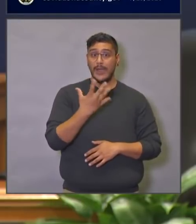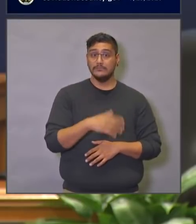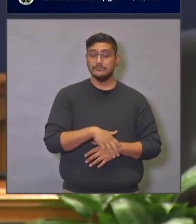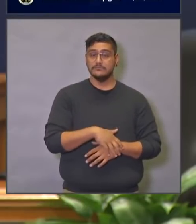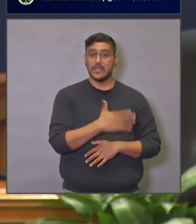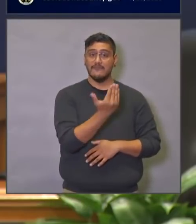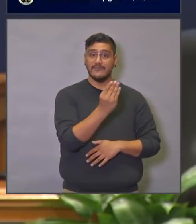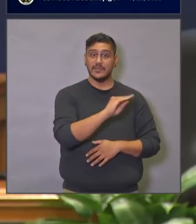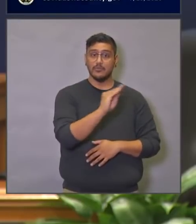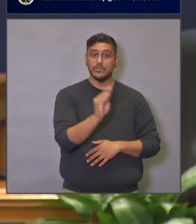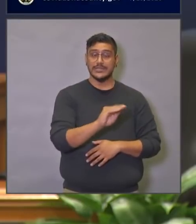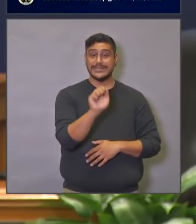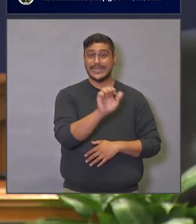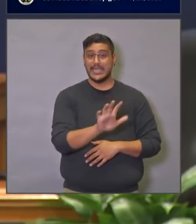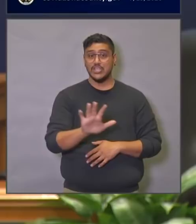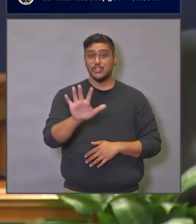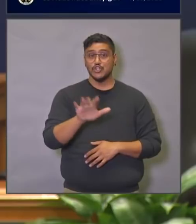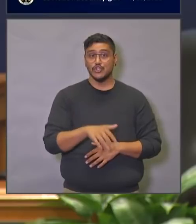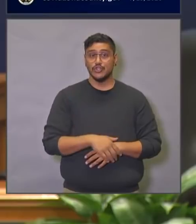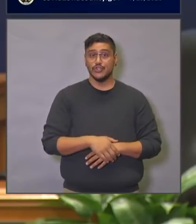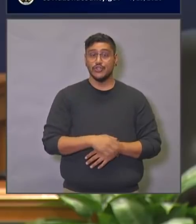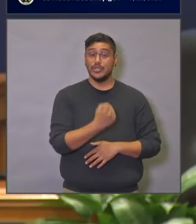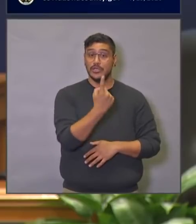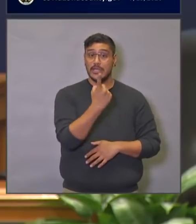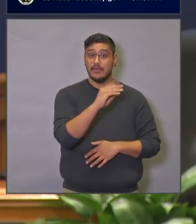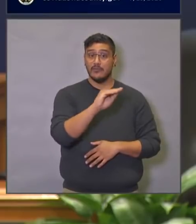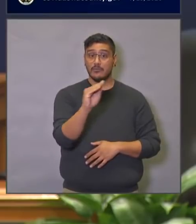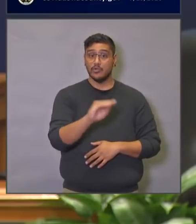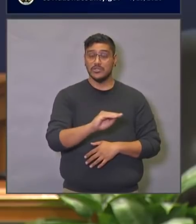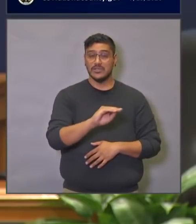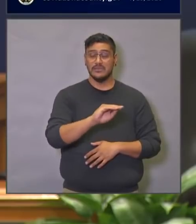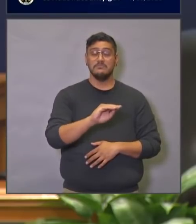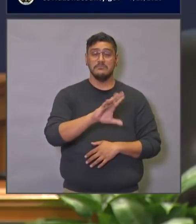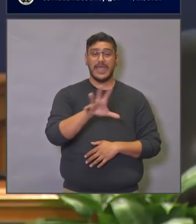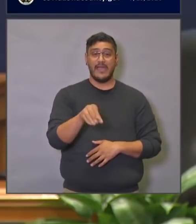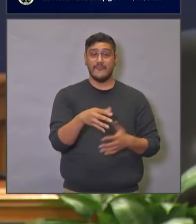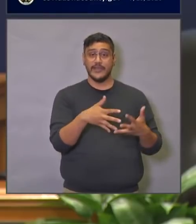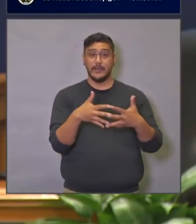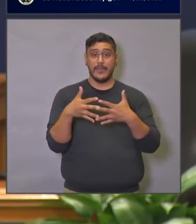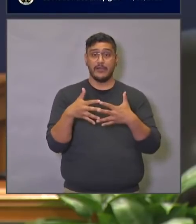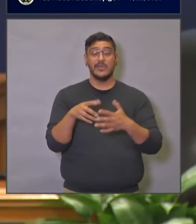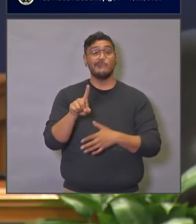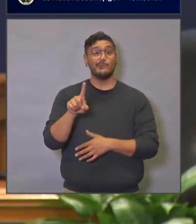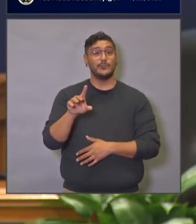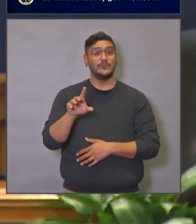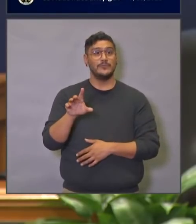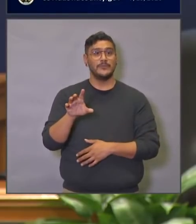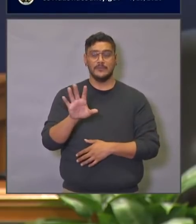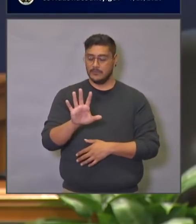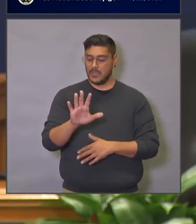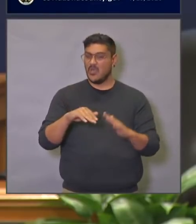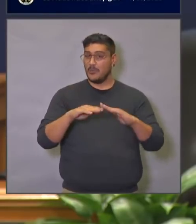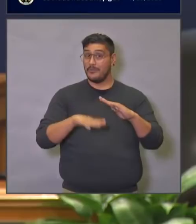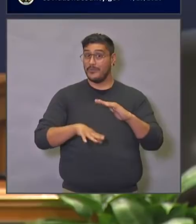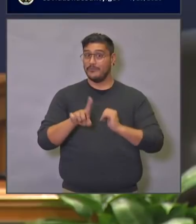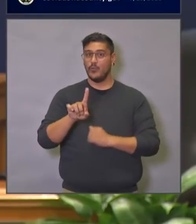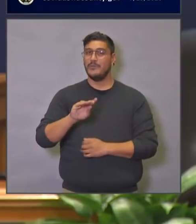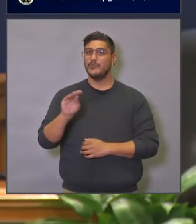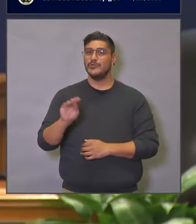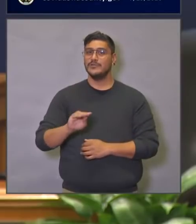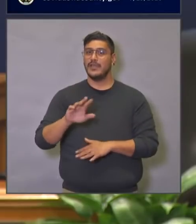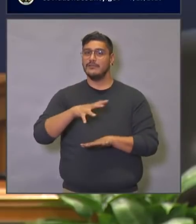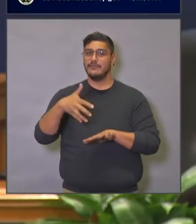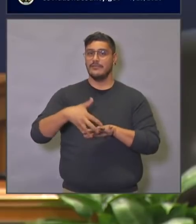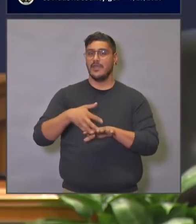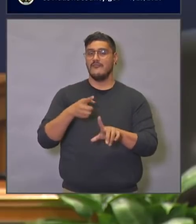15% son asiáticas, 11% son afroamericanas, menos de 1% son